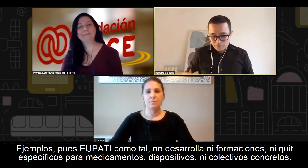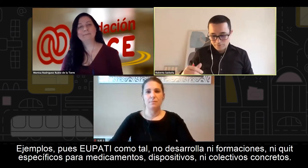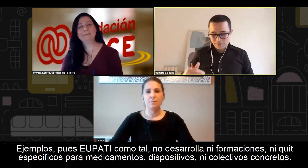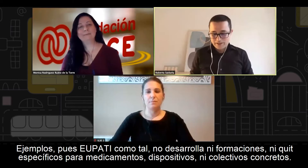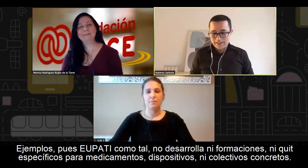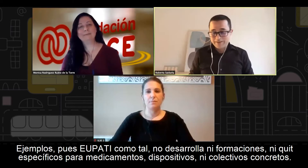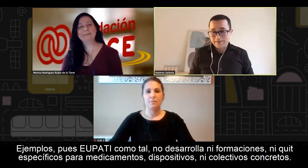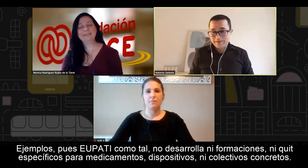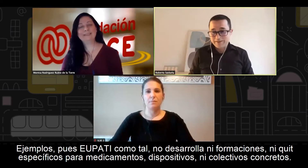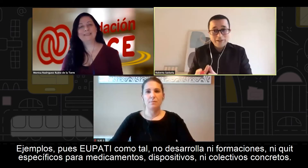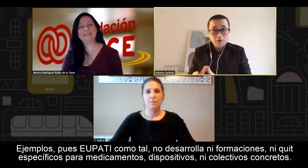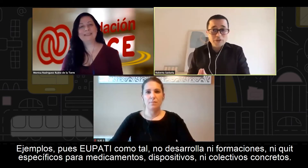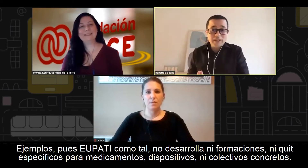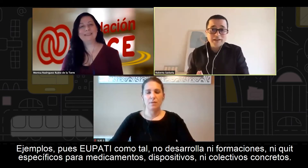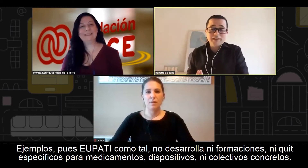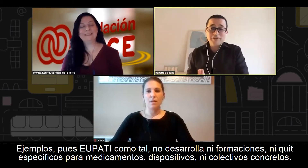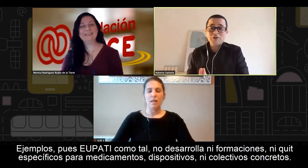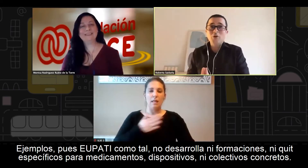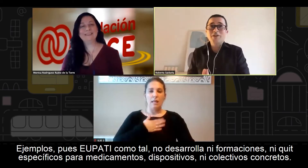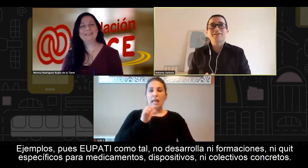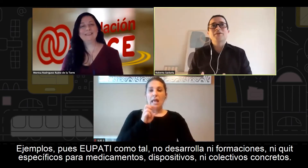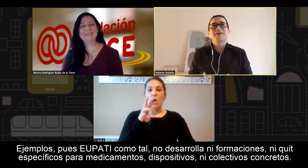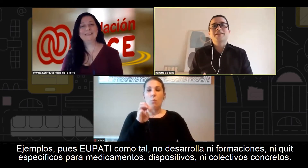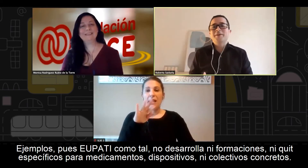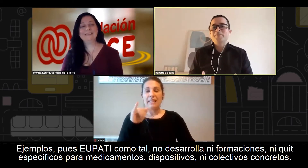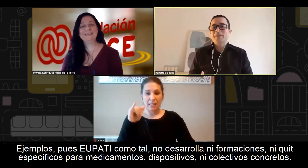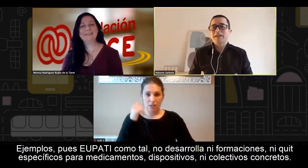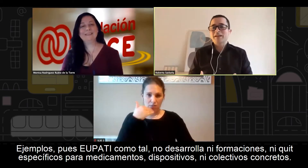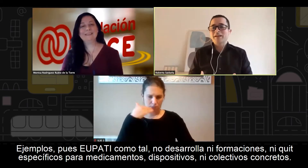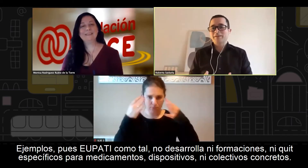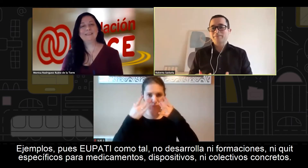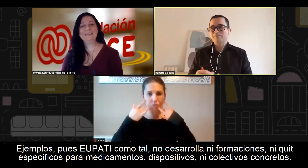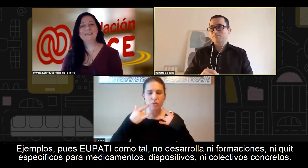Ejemplos, pues Eupati como tal no desarrolla